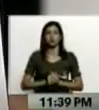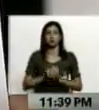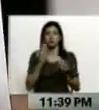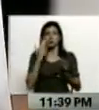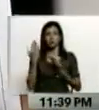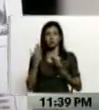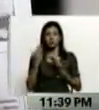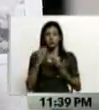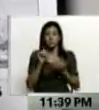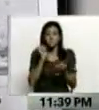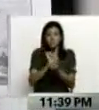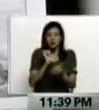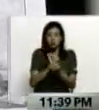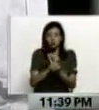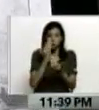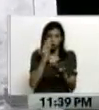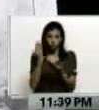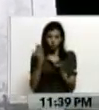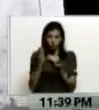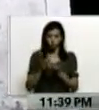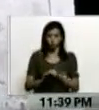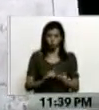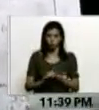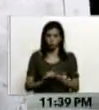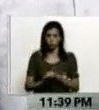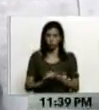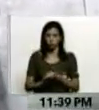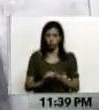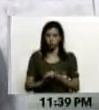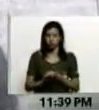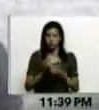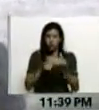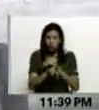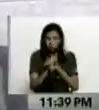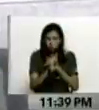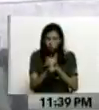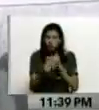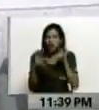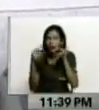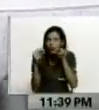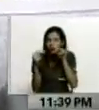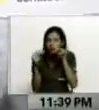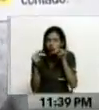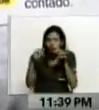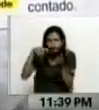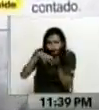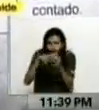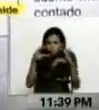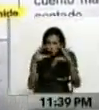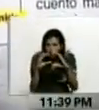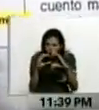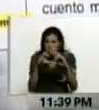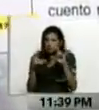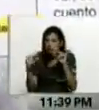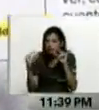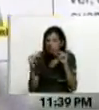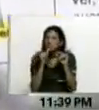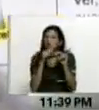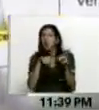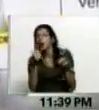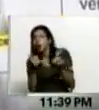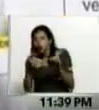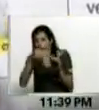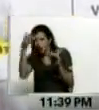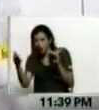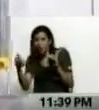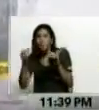aristóbulo en este hueco está él hablando con un preso por ese